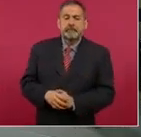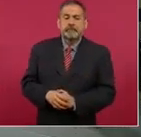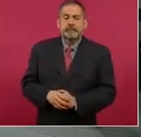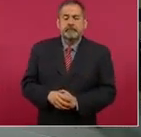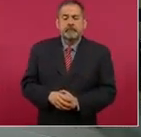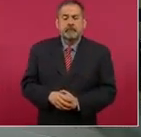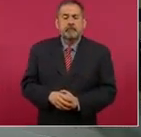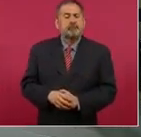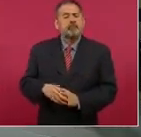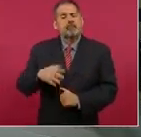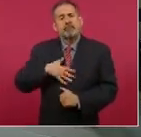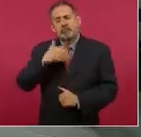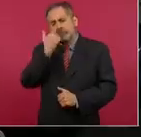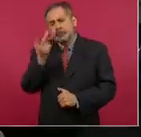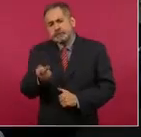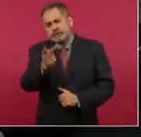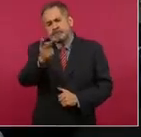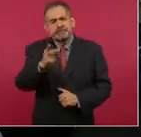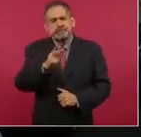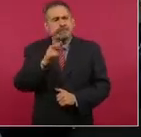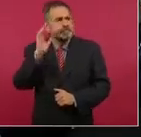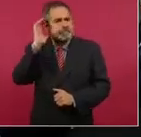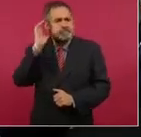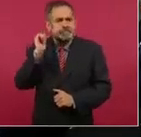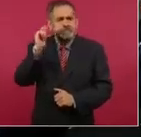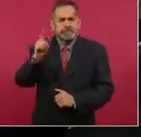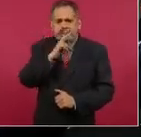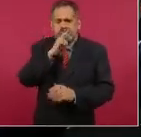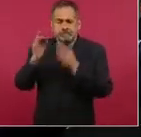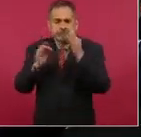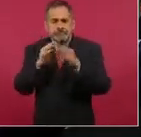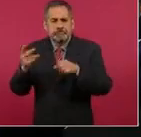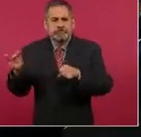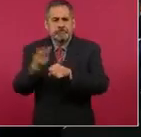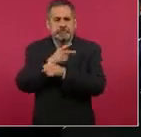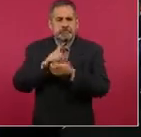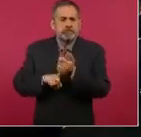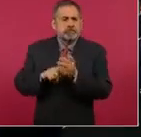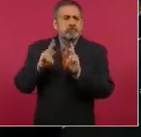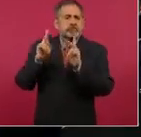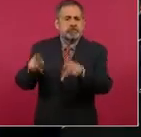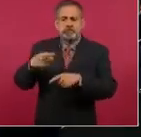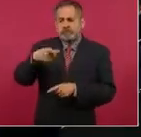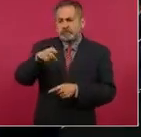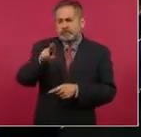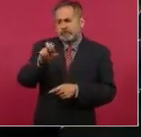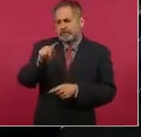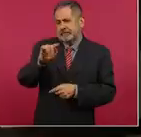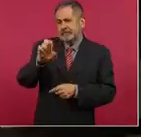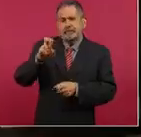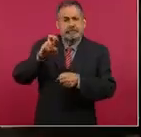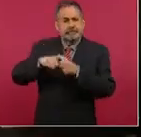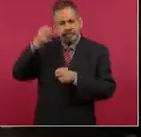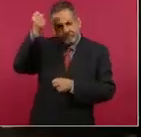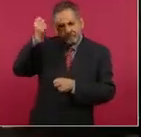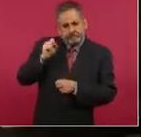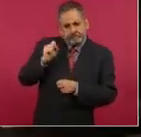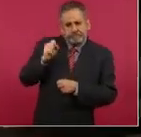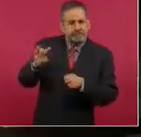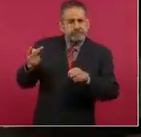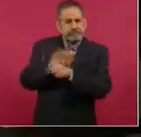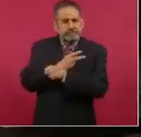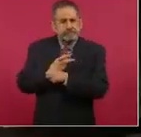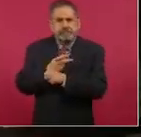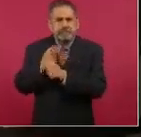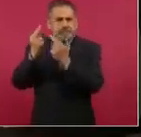Yo quisiera preguntarle qué noticias tiene, qué información tiene sobre la caída del puente El Quelite en Sinaloa, que por cierto